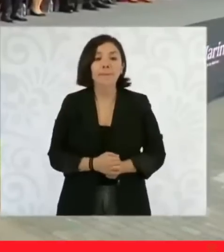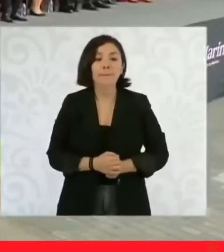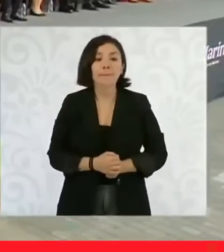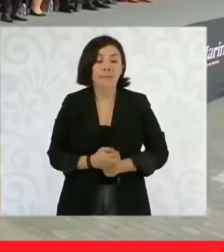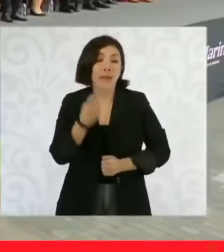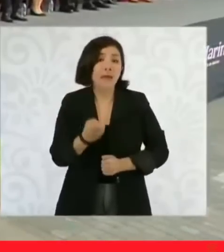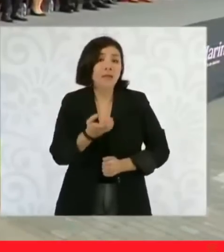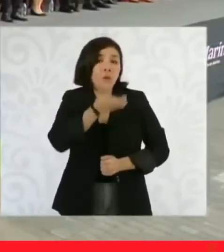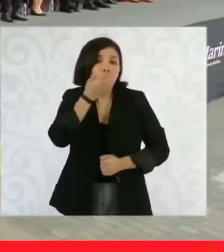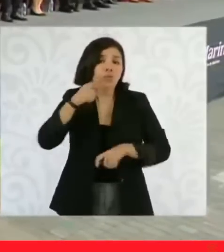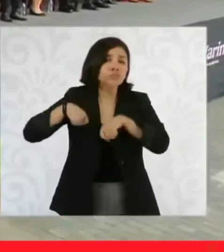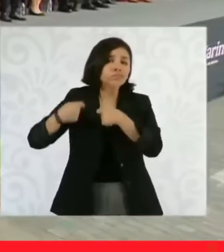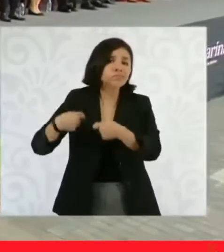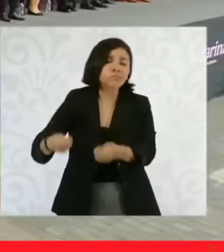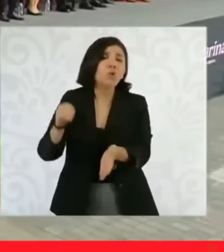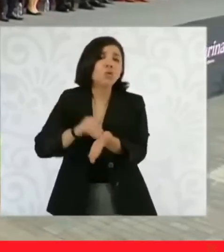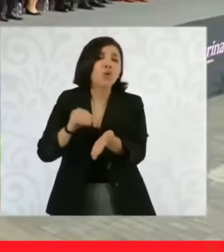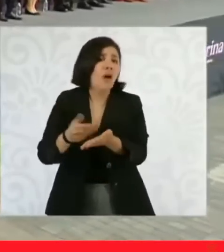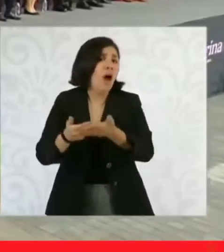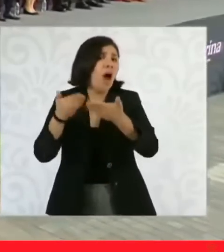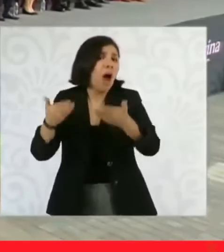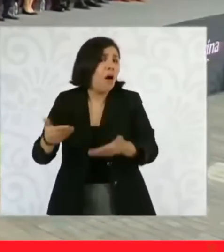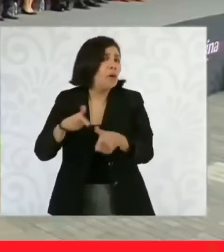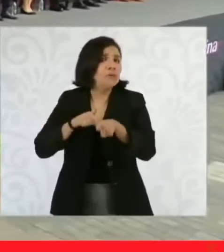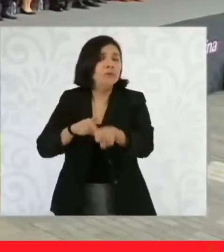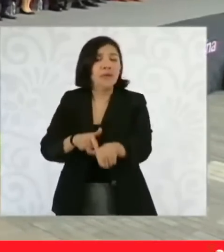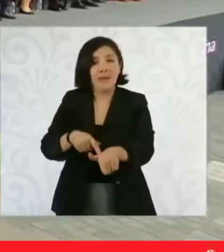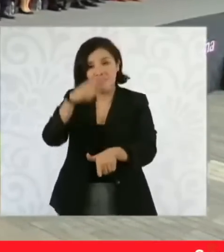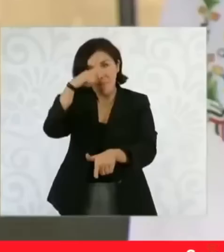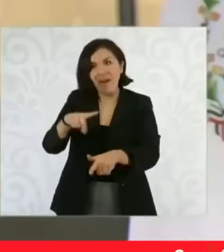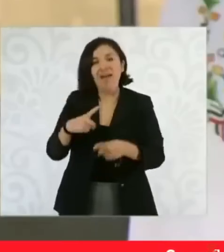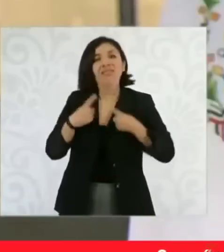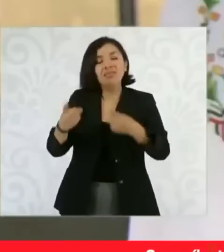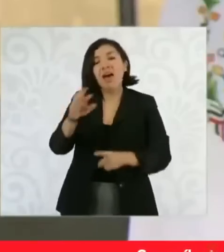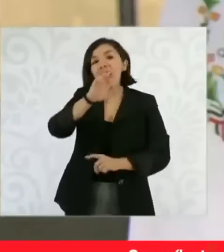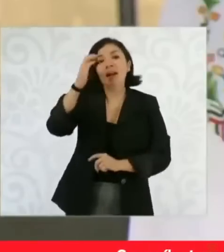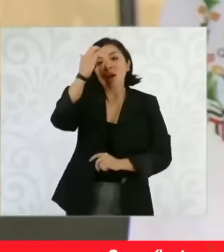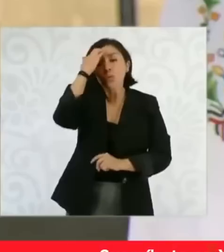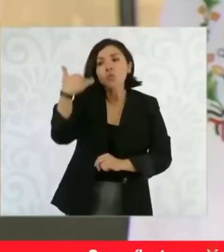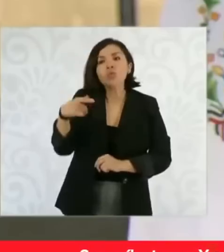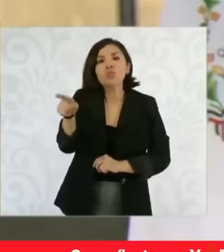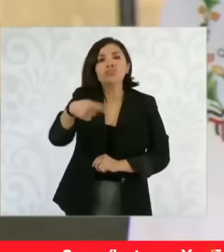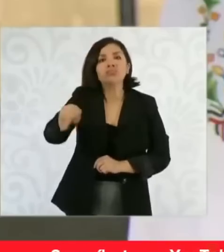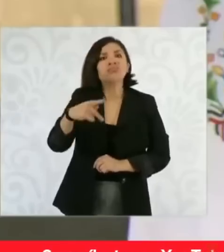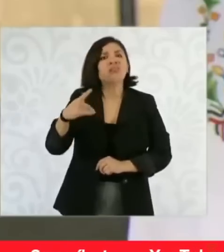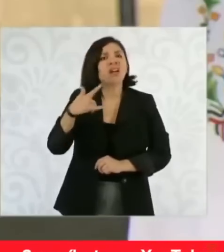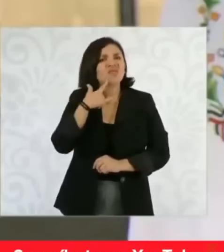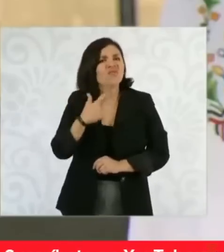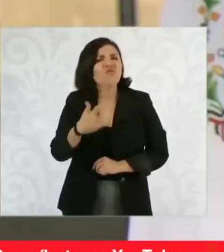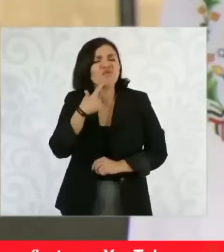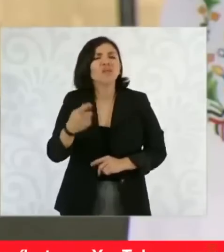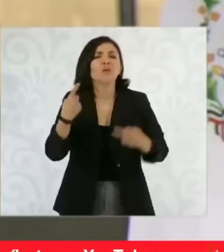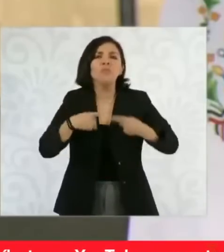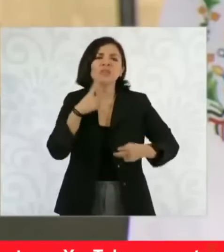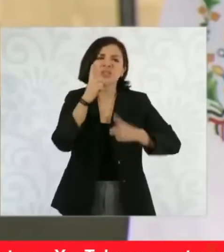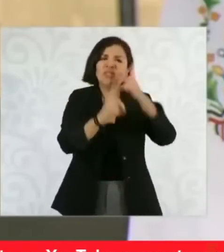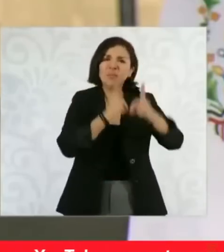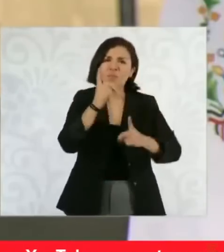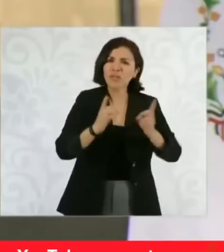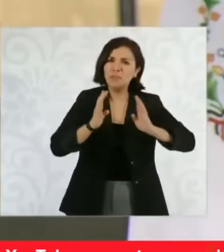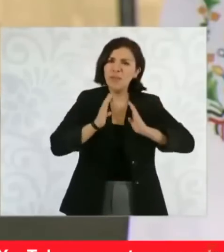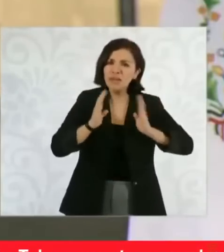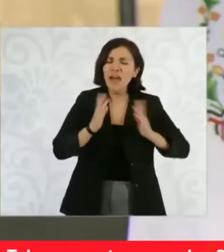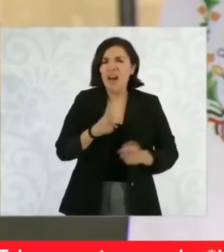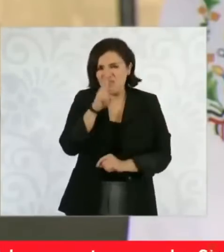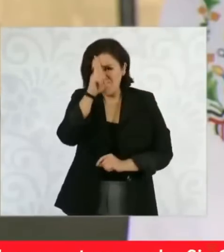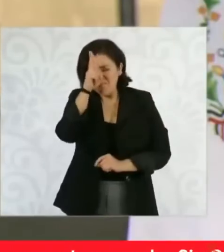Tradición que continúa hasta nuestros días para reconocer el esfuerzo de atletas militares, la